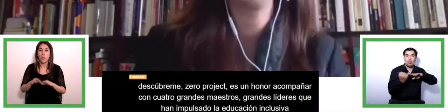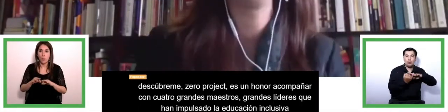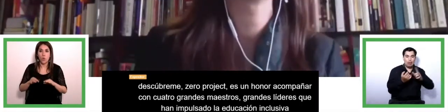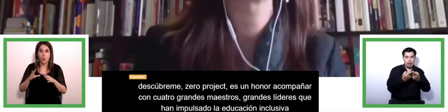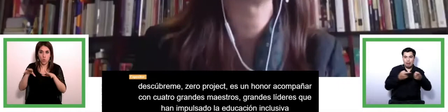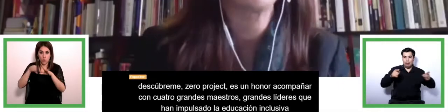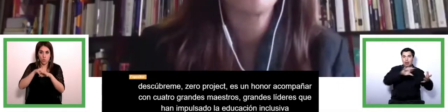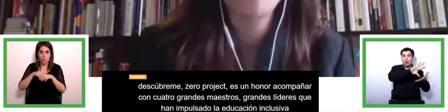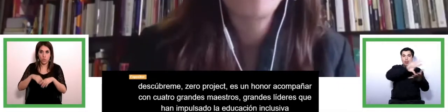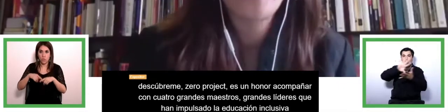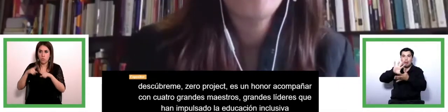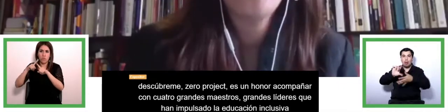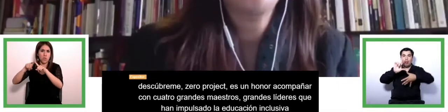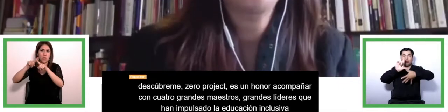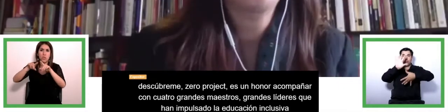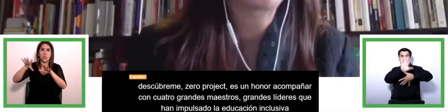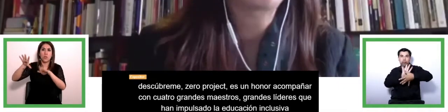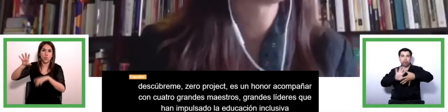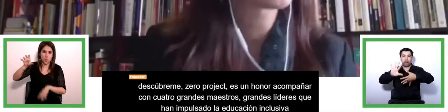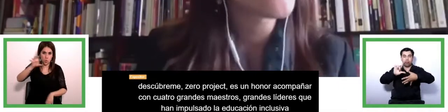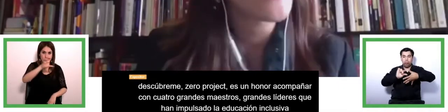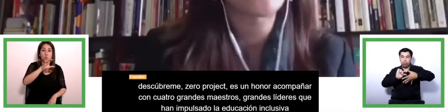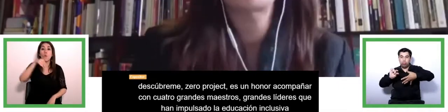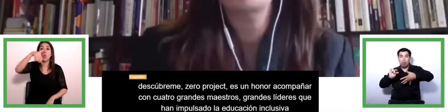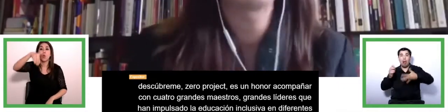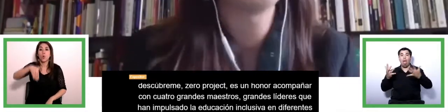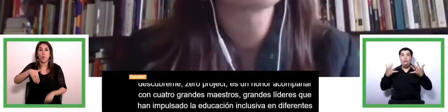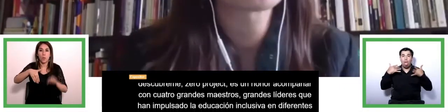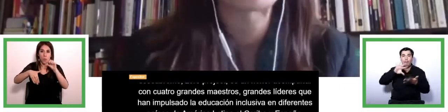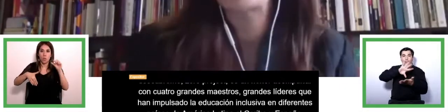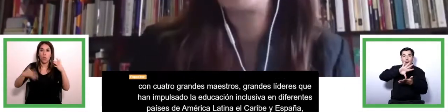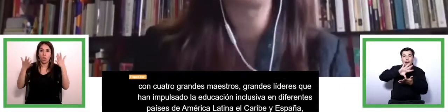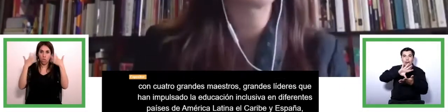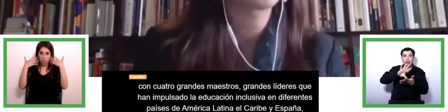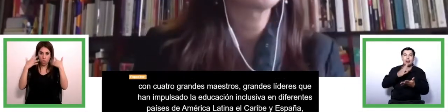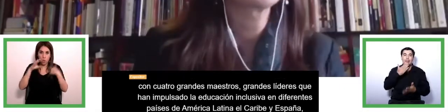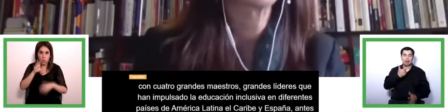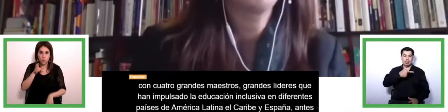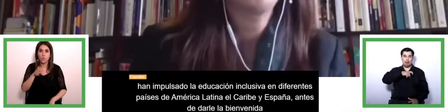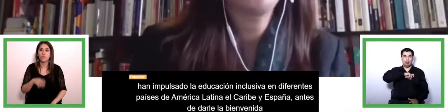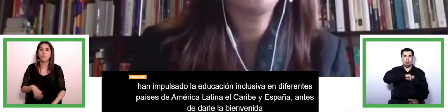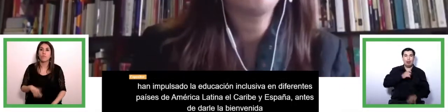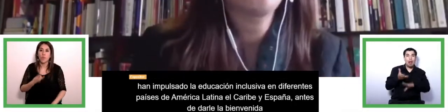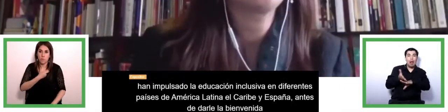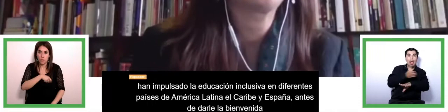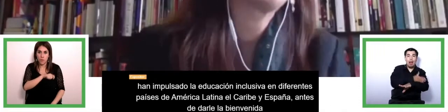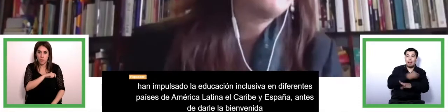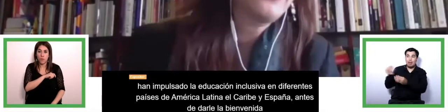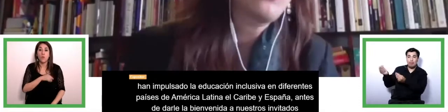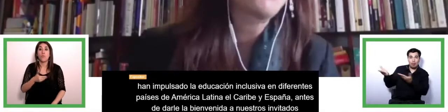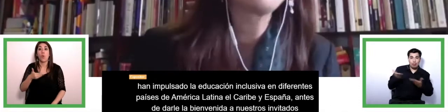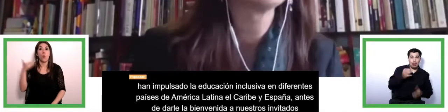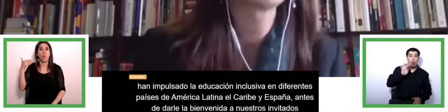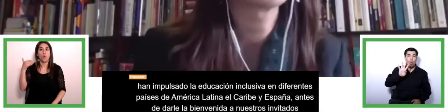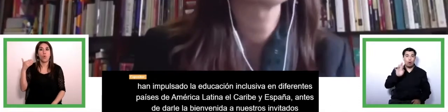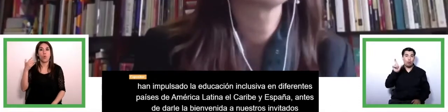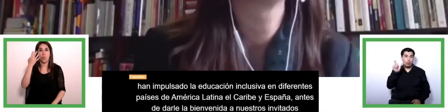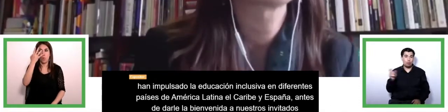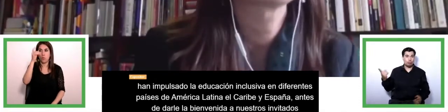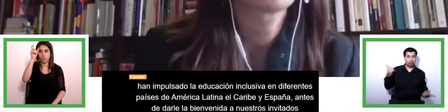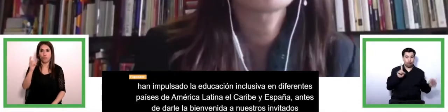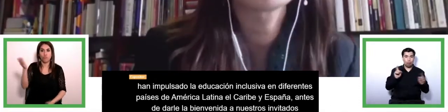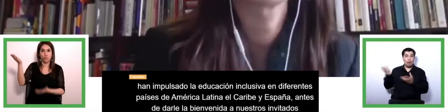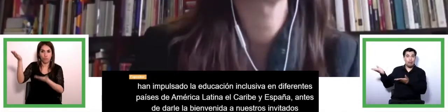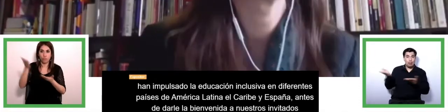Latina, el Caribe y España. Antes de darles la bienvenida a nuestros cuatro invitados, quiero